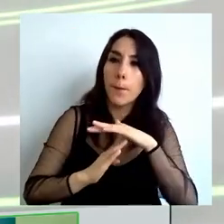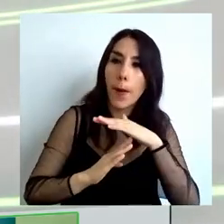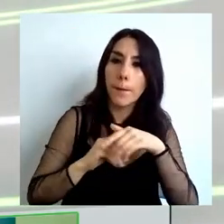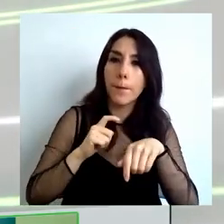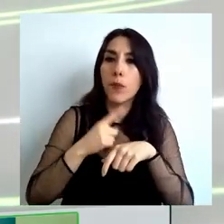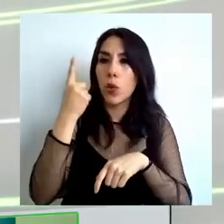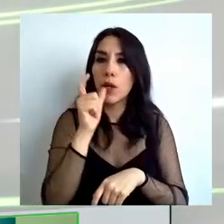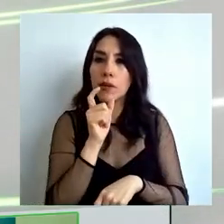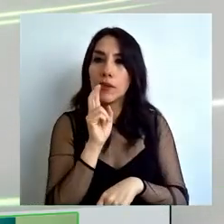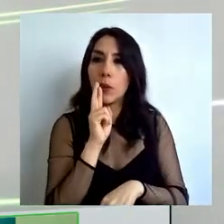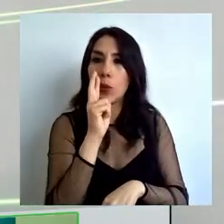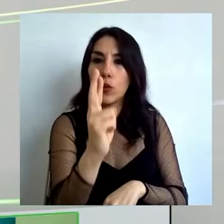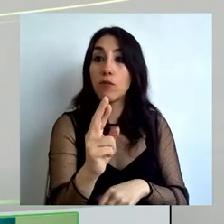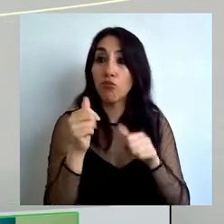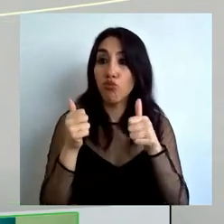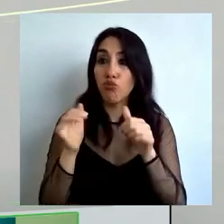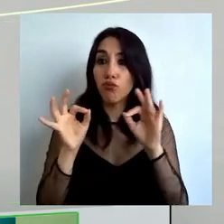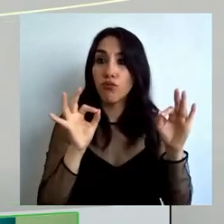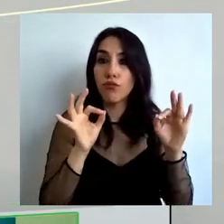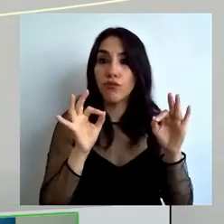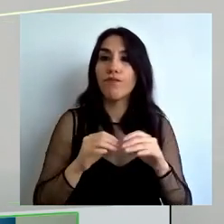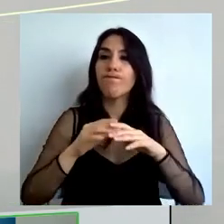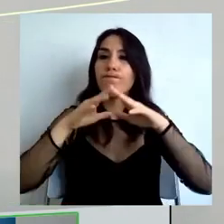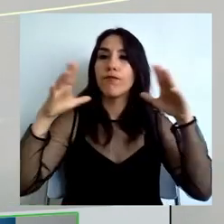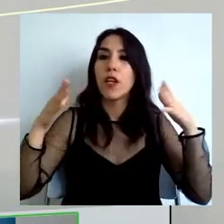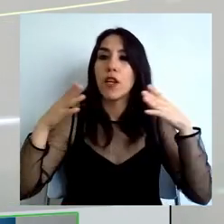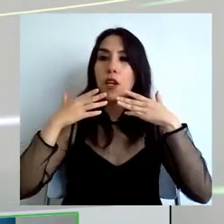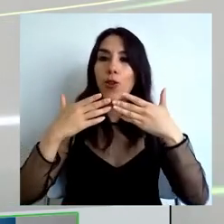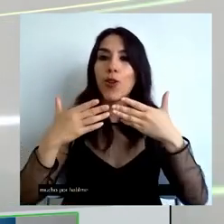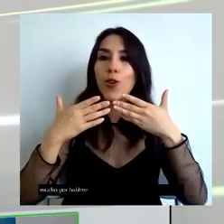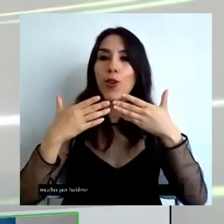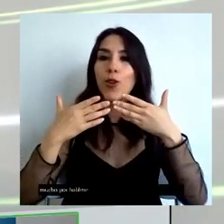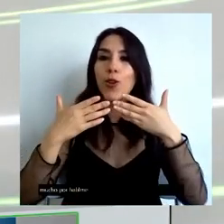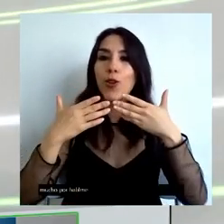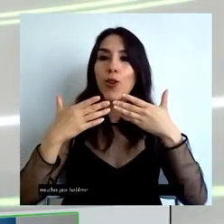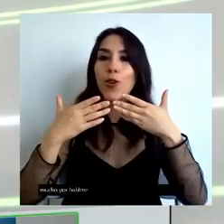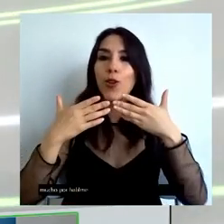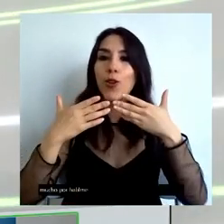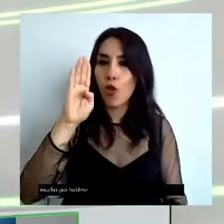Muchas gracias, Fabio, por tan interesante punto de vista.